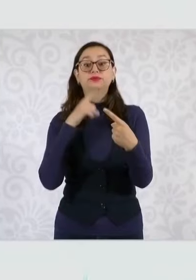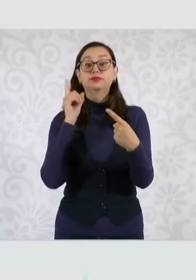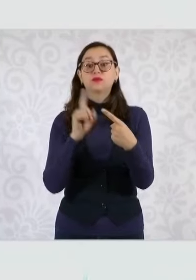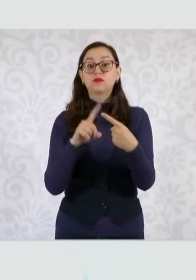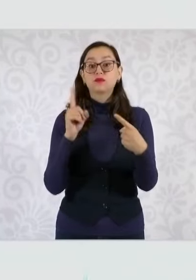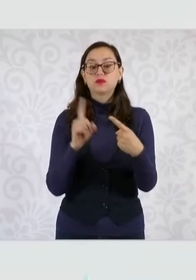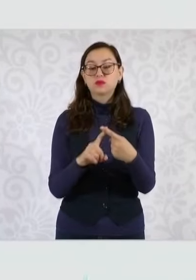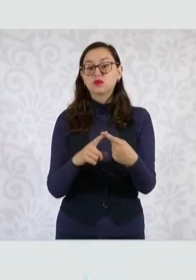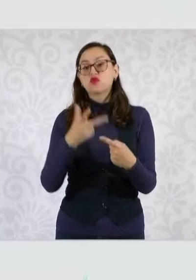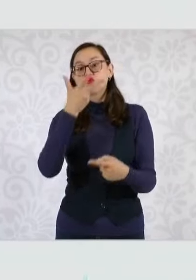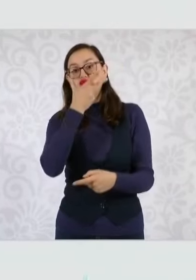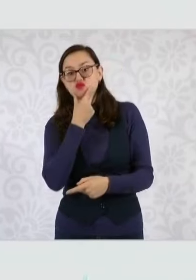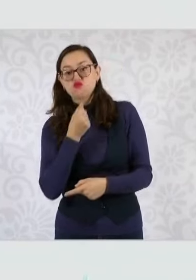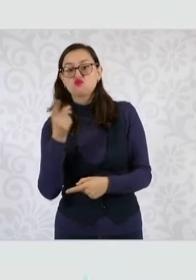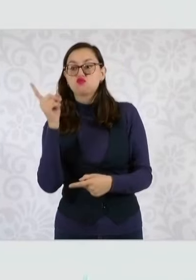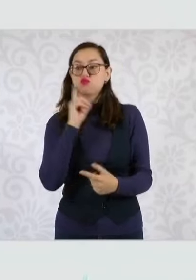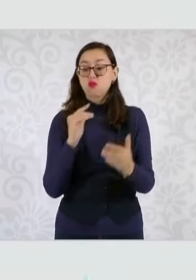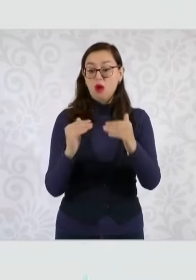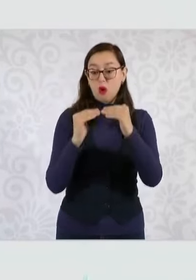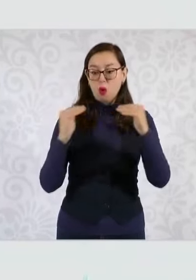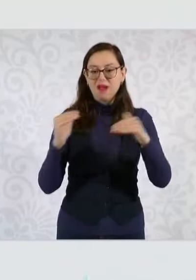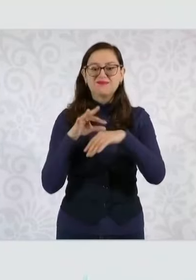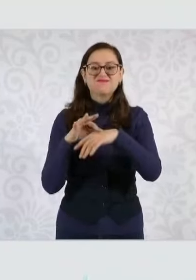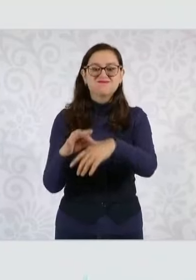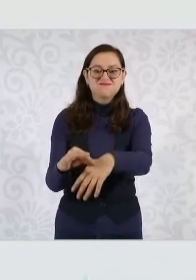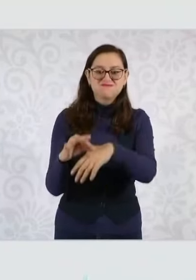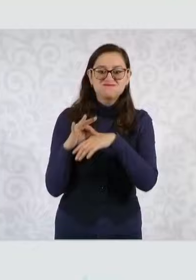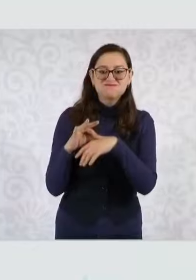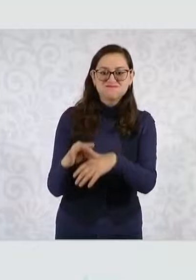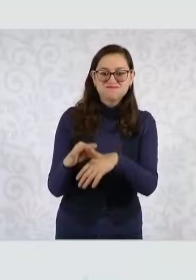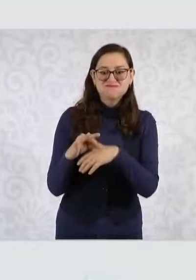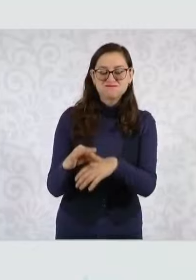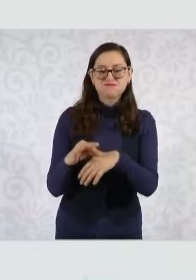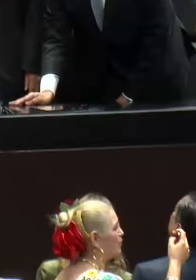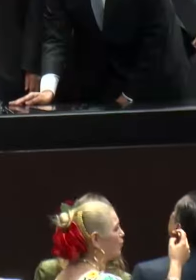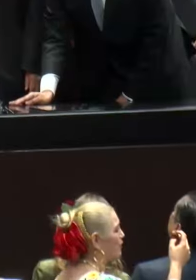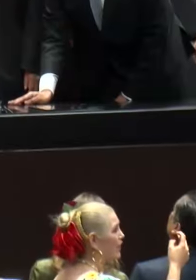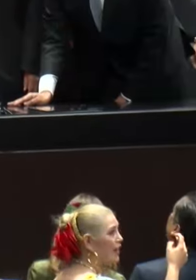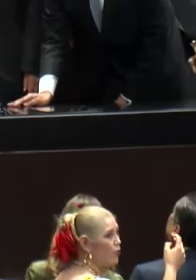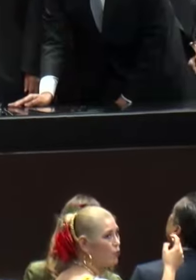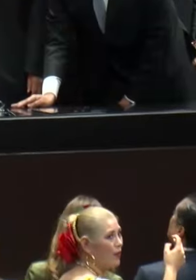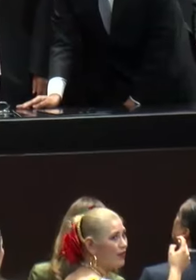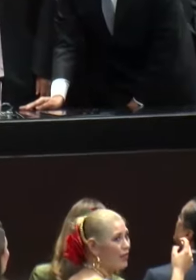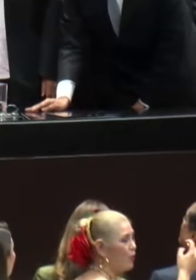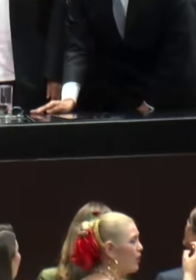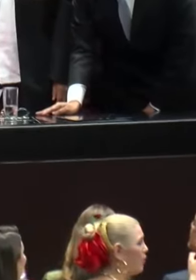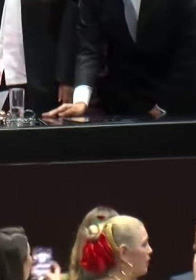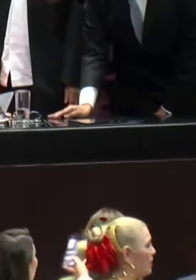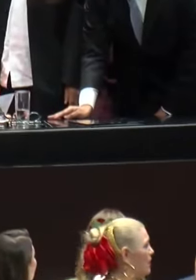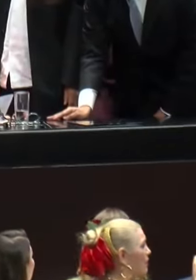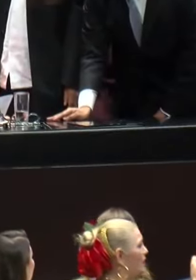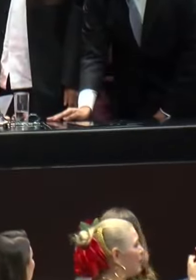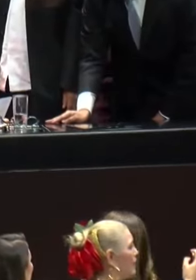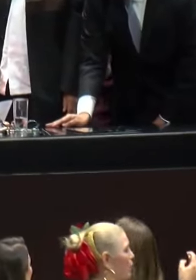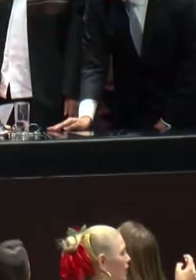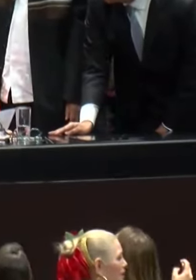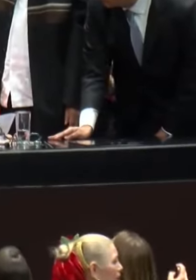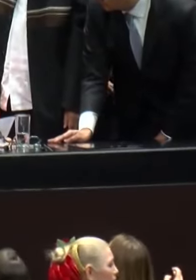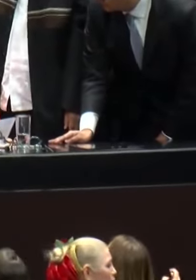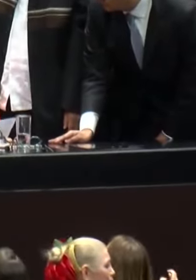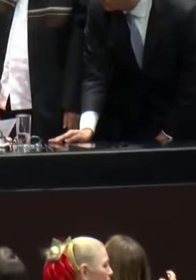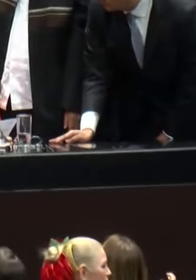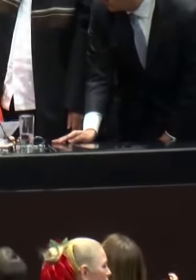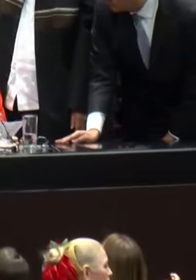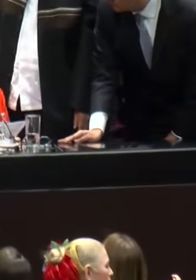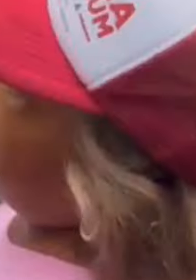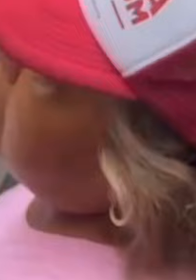del liderazgo femenino, cualidades que más se le adjudican a las mujeres, o normalmente se le adjudican a las mujeres, tiene que ver